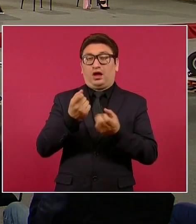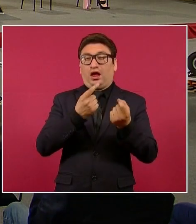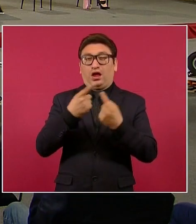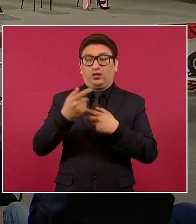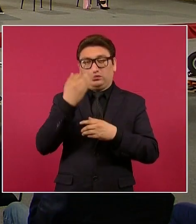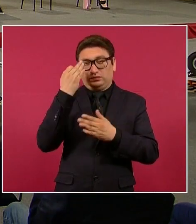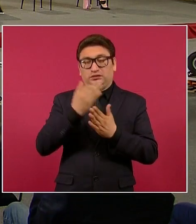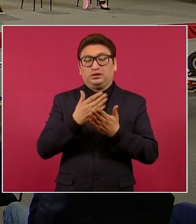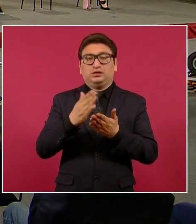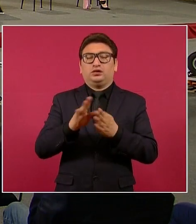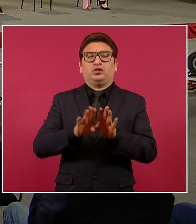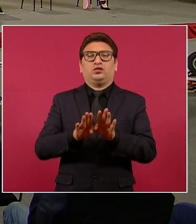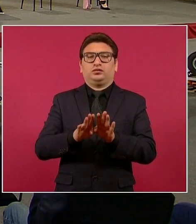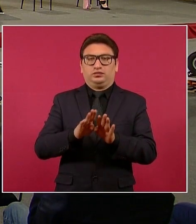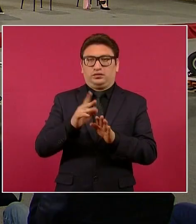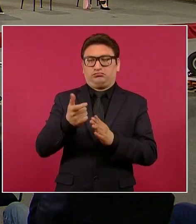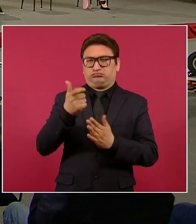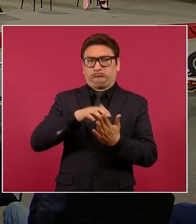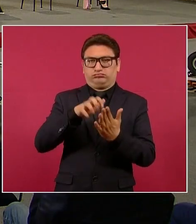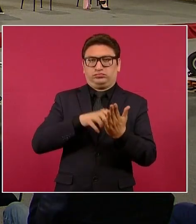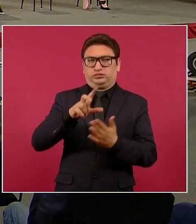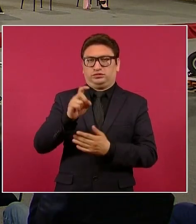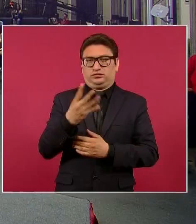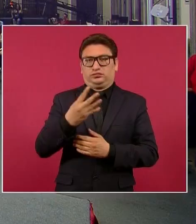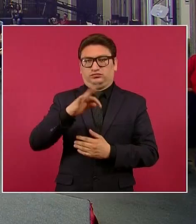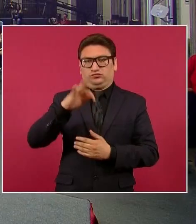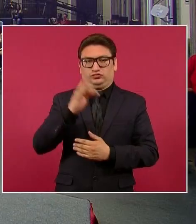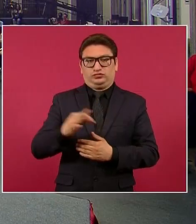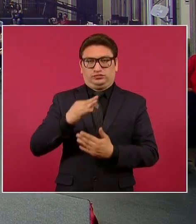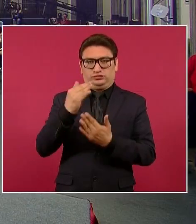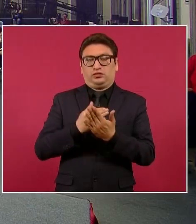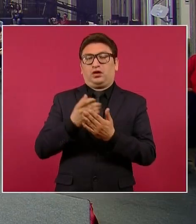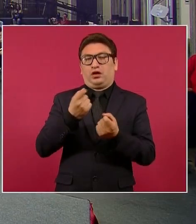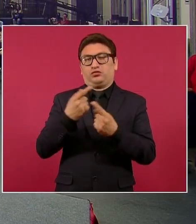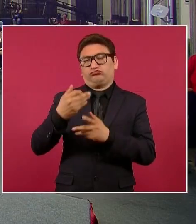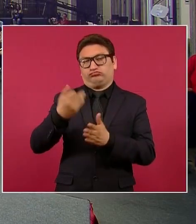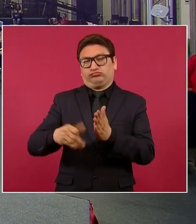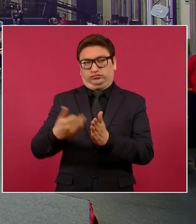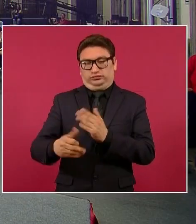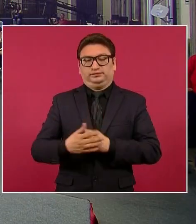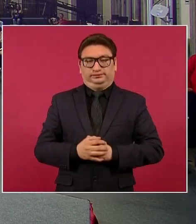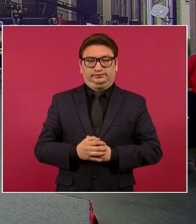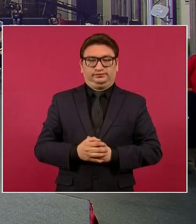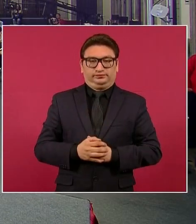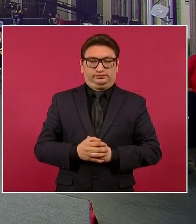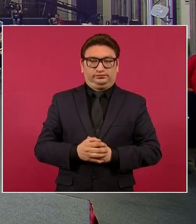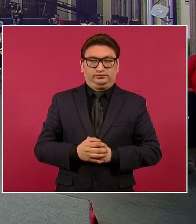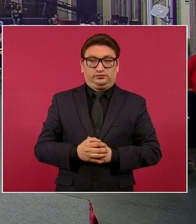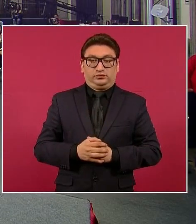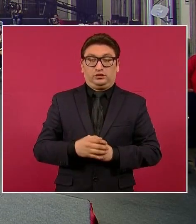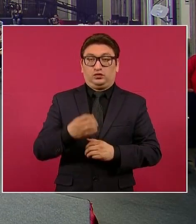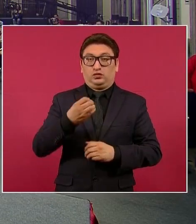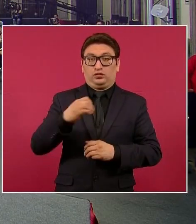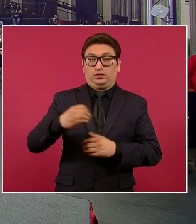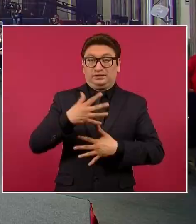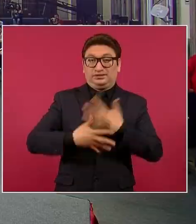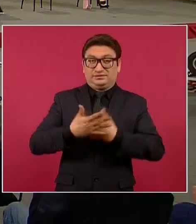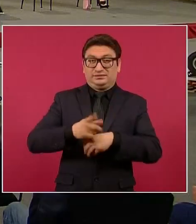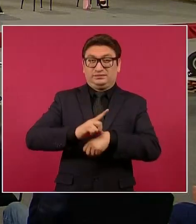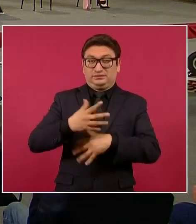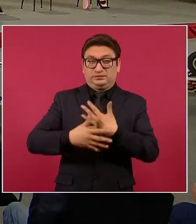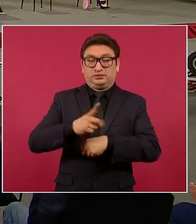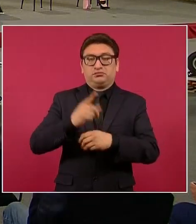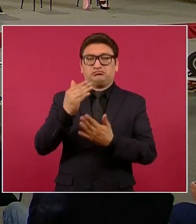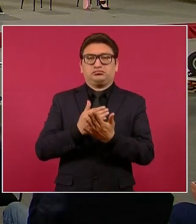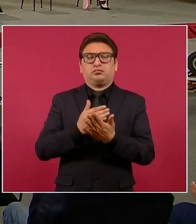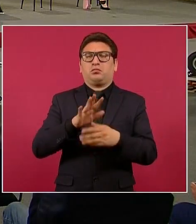crisis económica. Se les otorga un descuento del 34% sobre el saldo pendiente. Disminución de la obligación de pago quincenal. Este programa